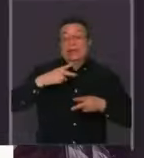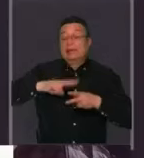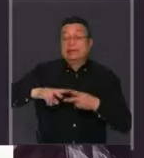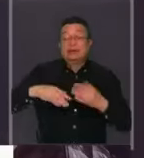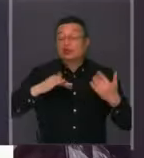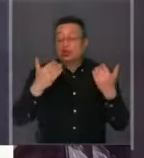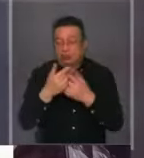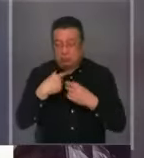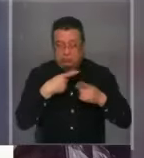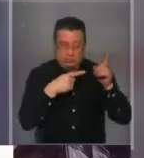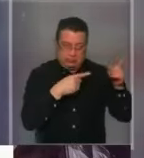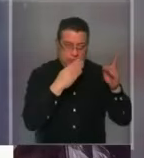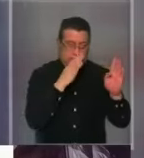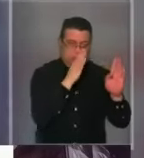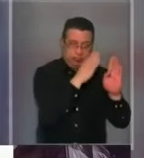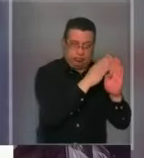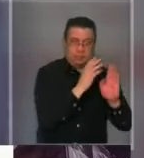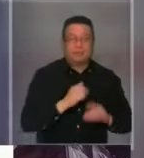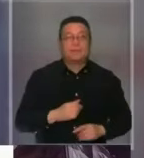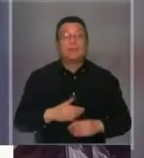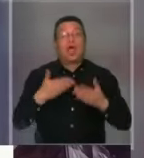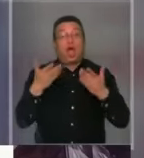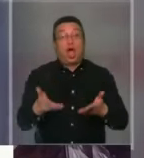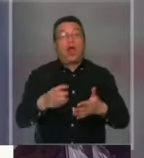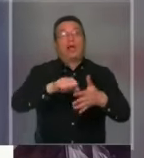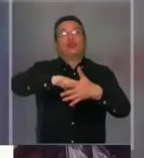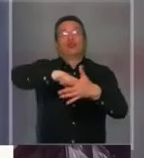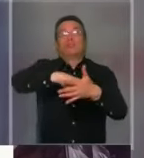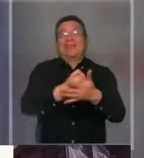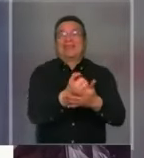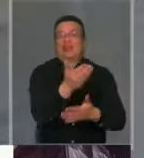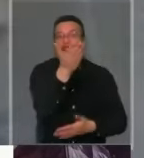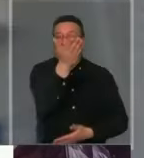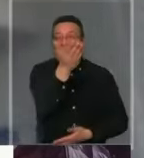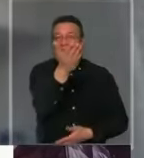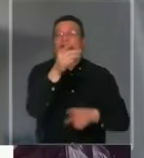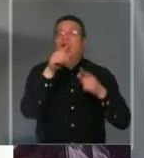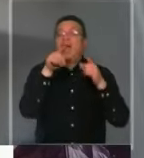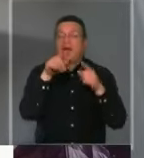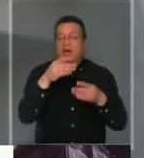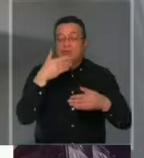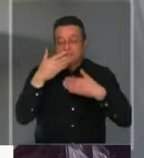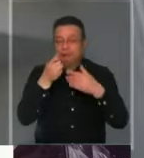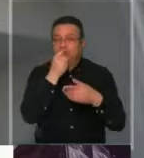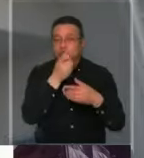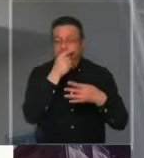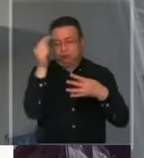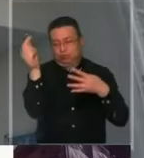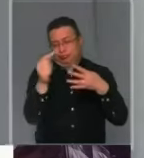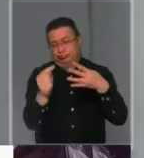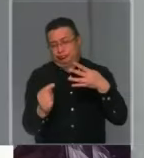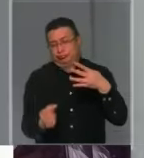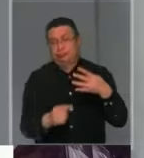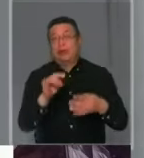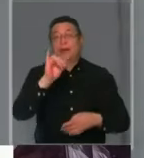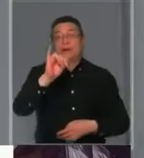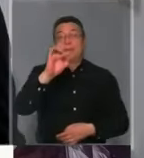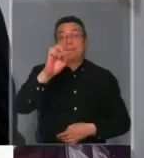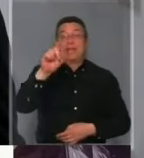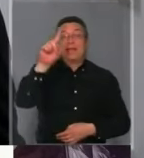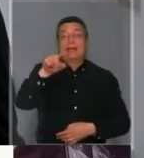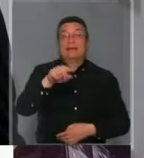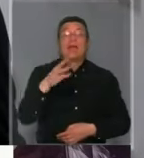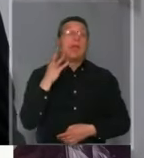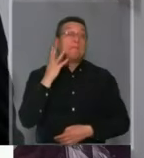hice. Hoy se encuentra suspendido, mientras avanzan las denuncias, querellas y el sumario en el IPS de Melipilla.